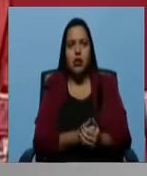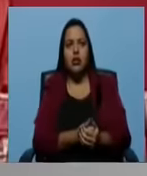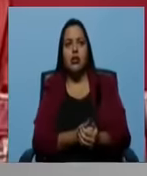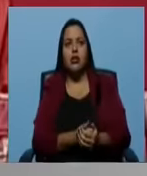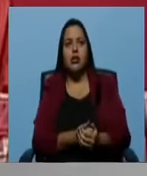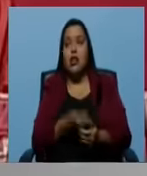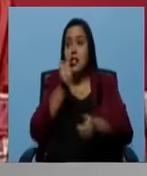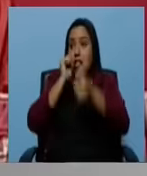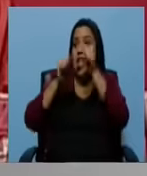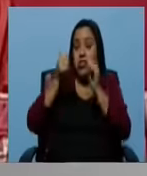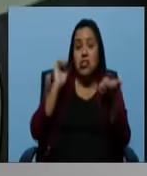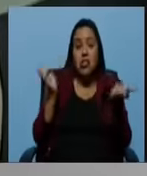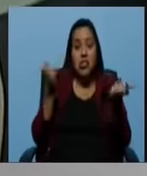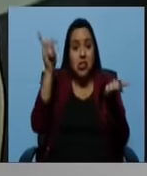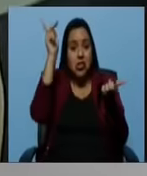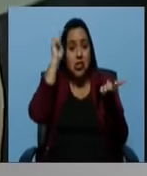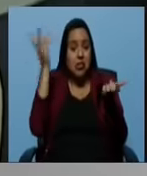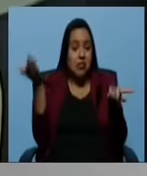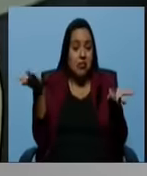anís.